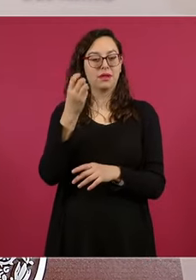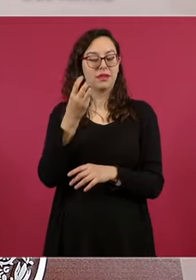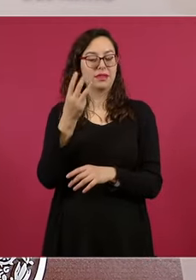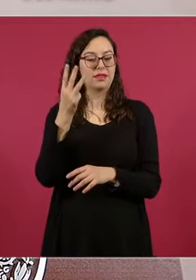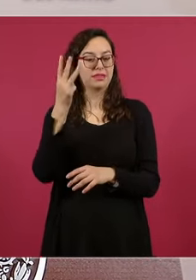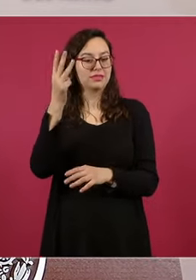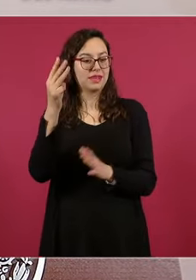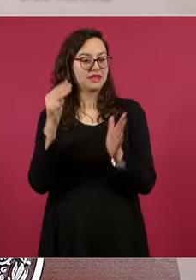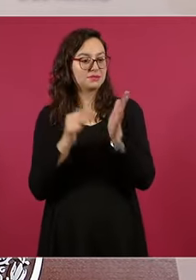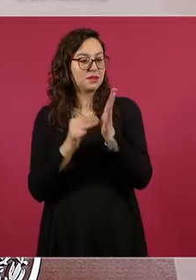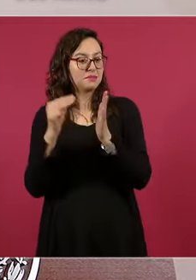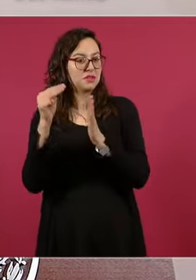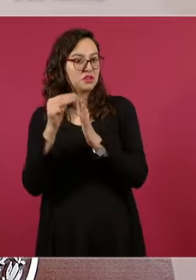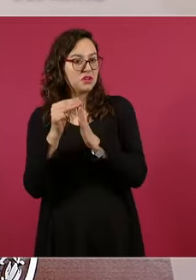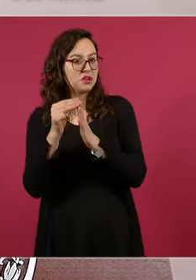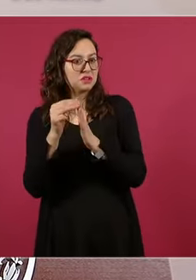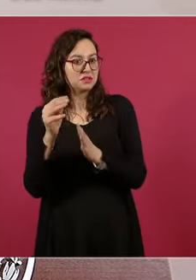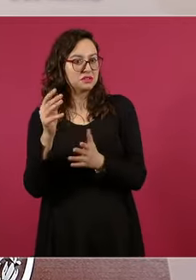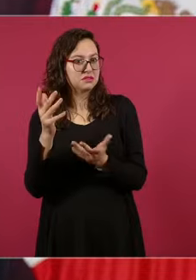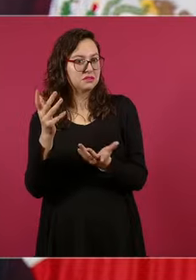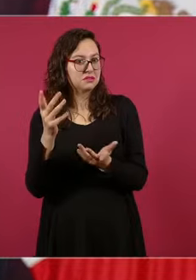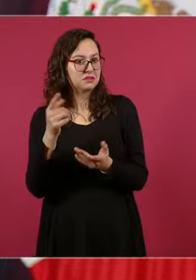¿Qué es lo que haces?